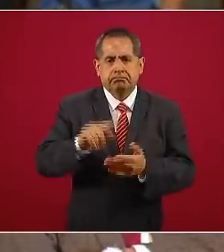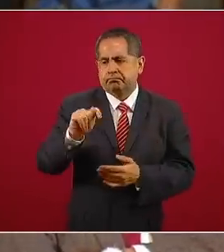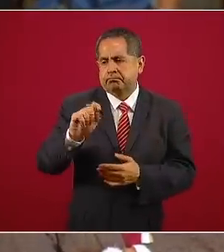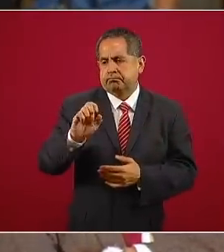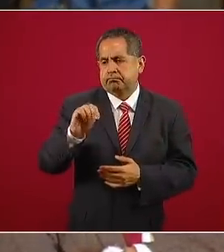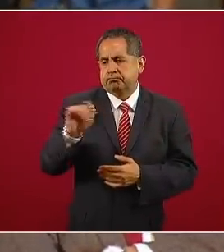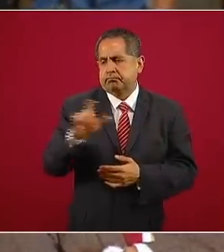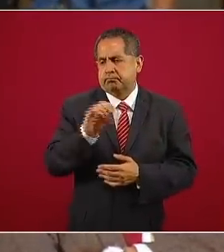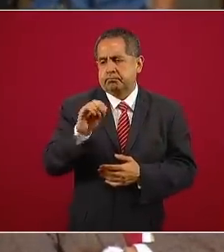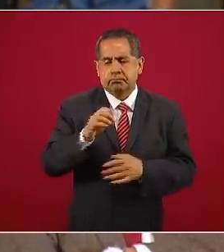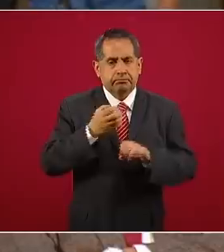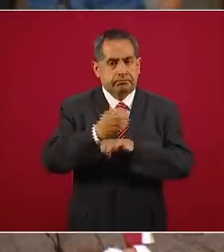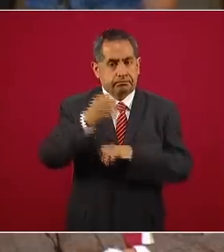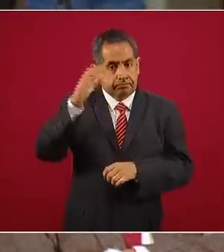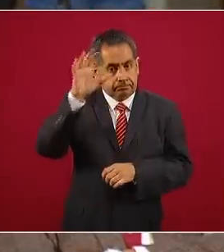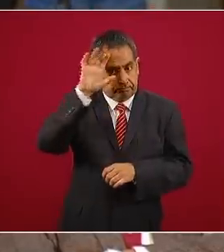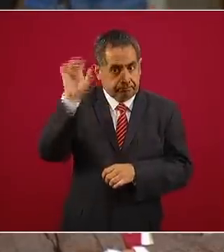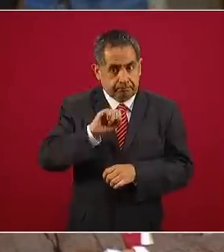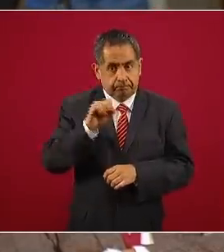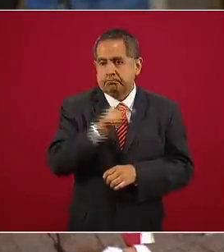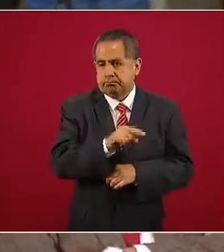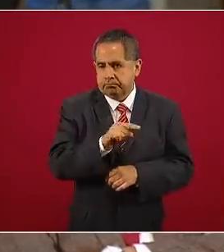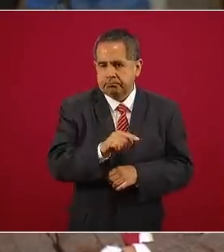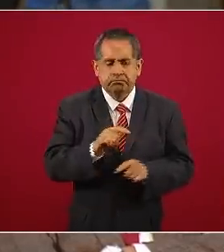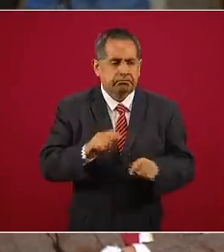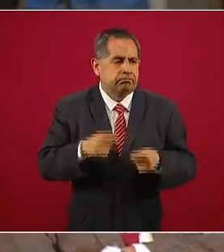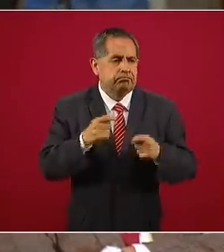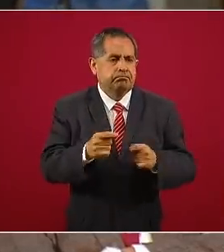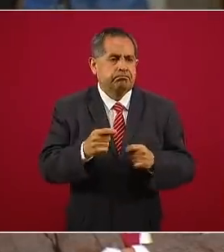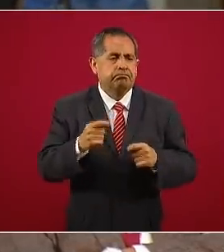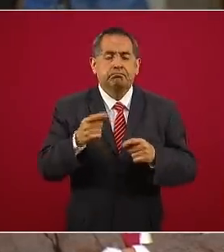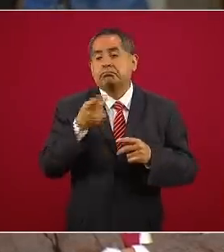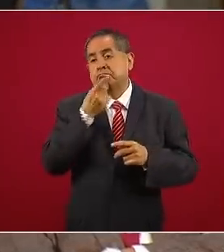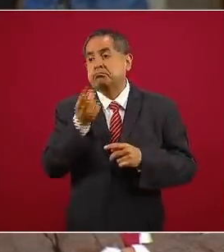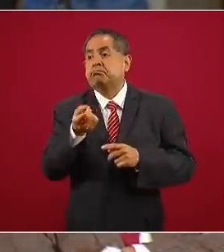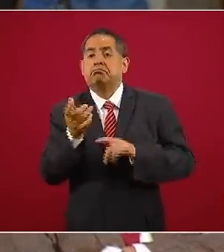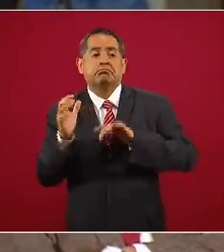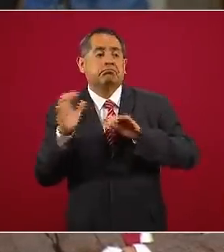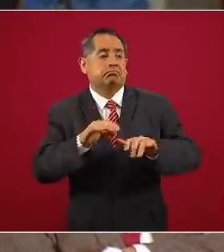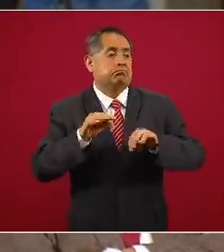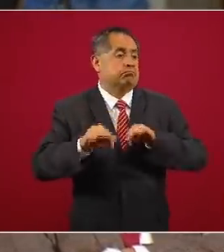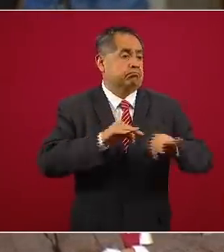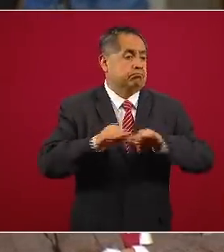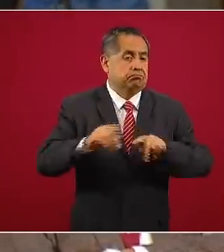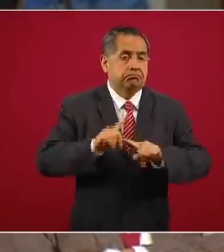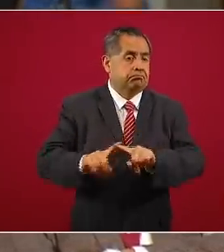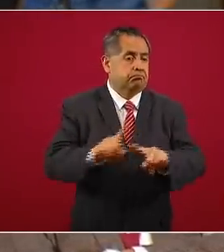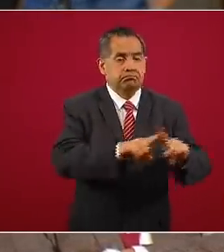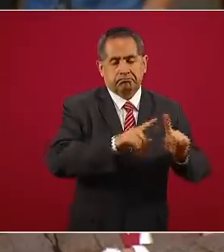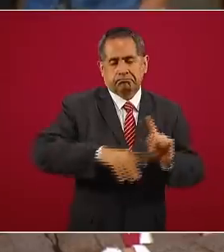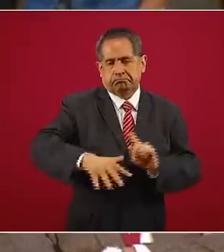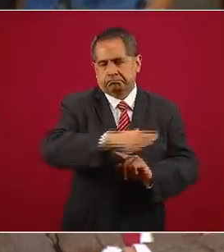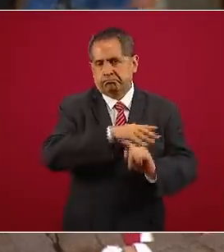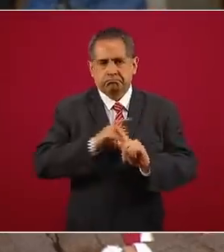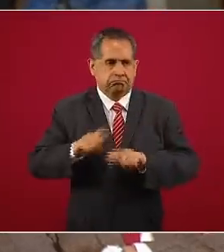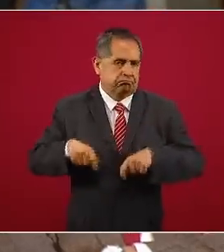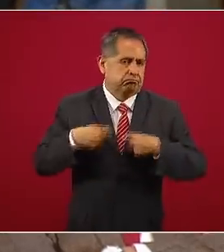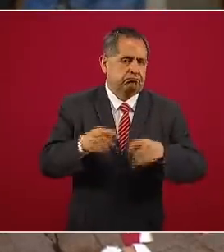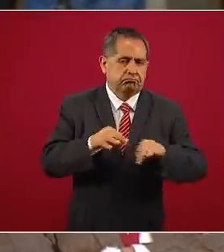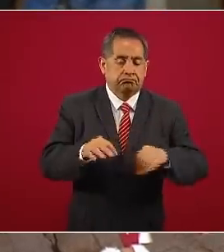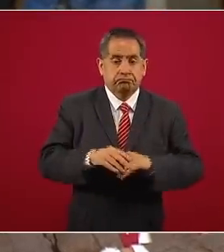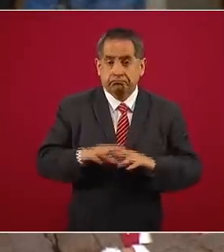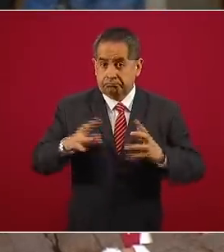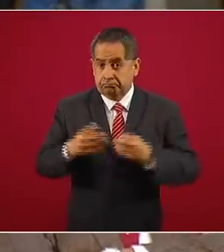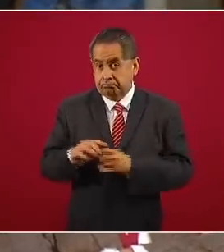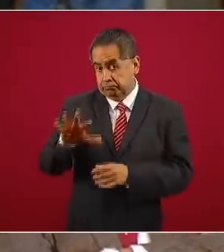morelos donde se crearían cientos de empleos directos y otros más de forma indirecta estos